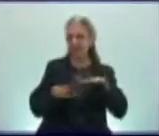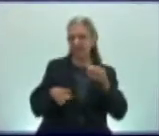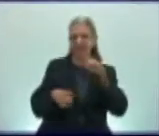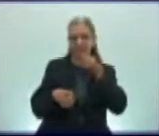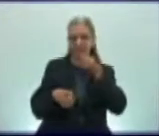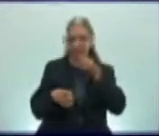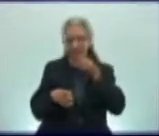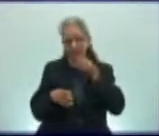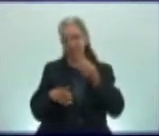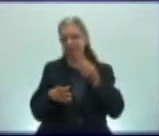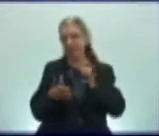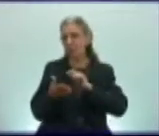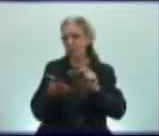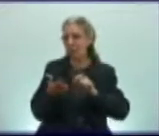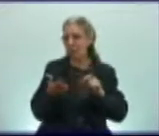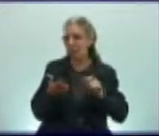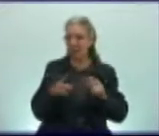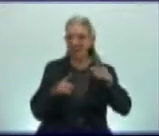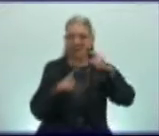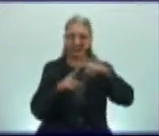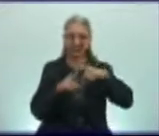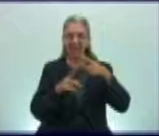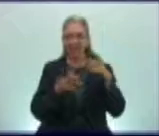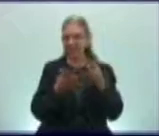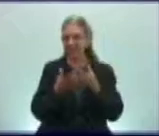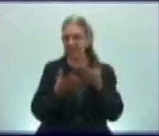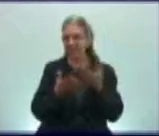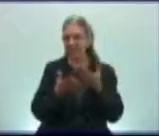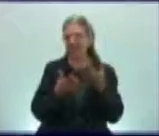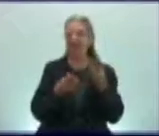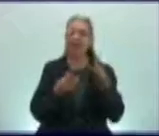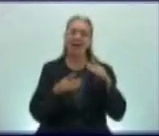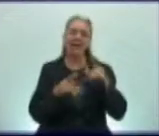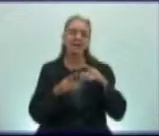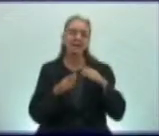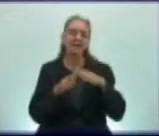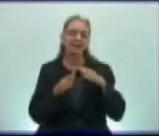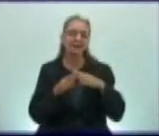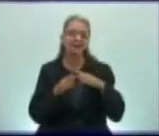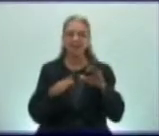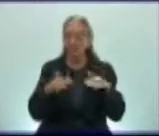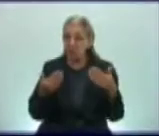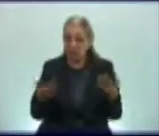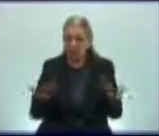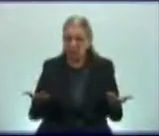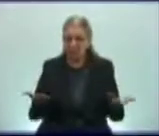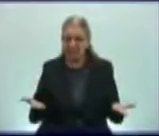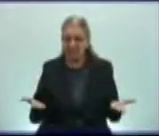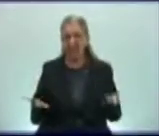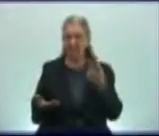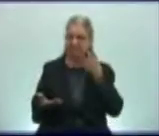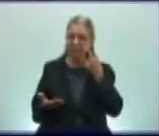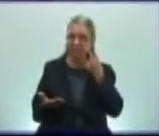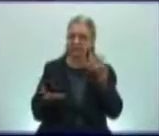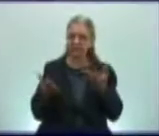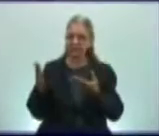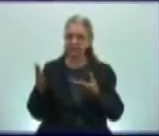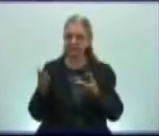condiciones de copiar la tarea para la casa. Vamos a ver en qué consiste esta.